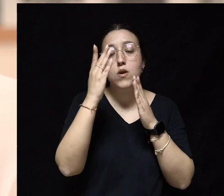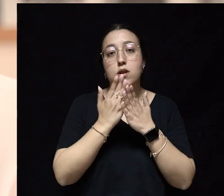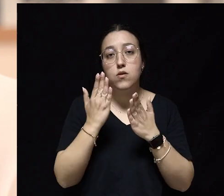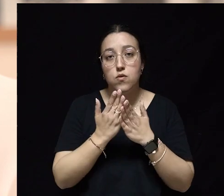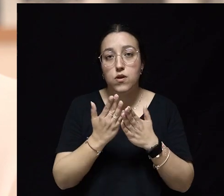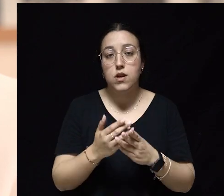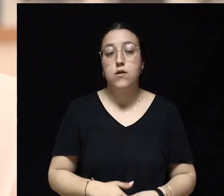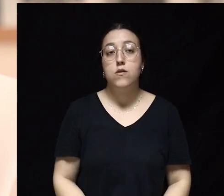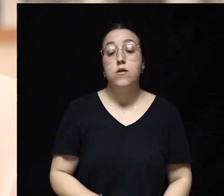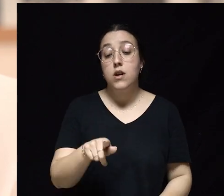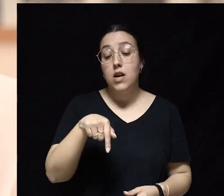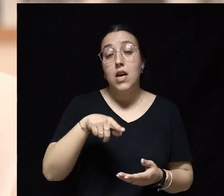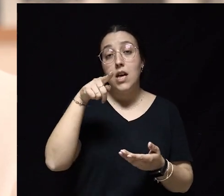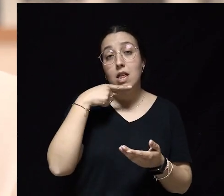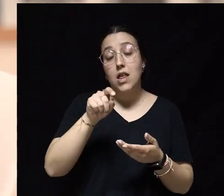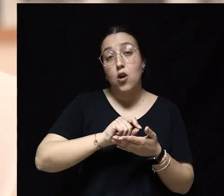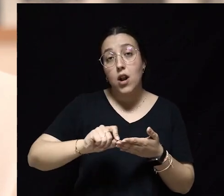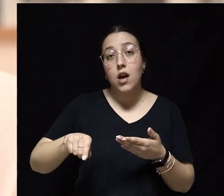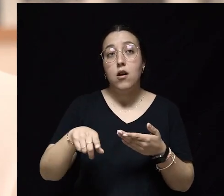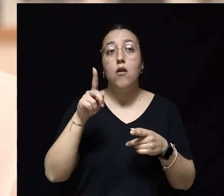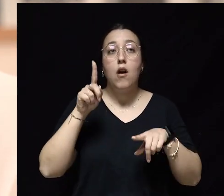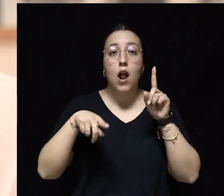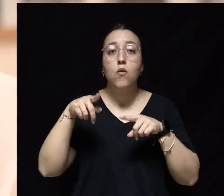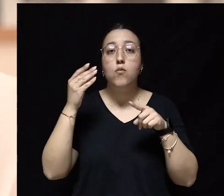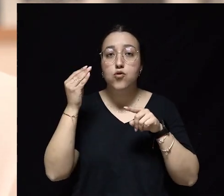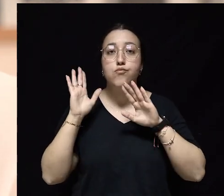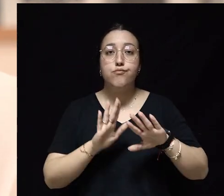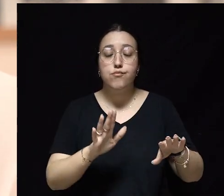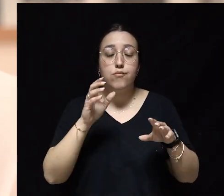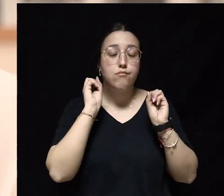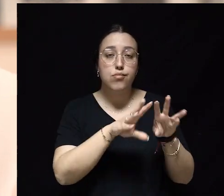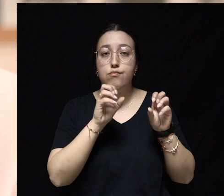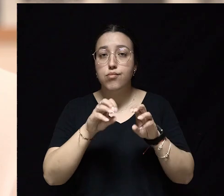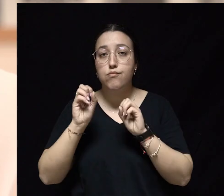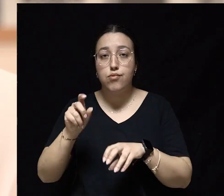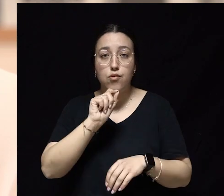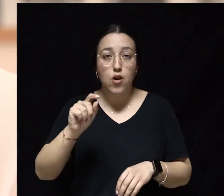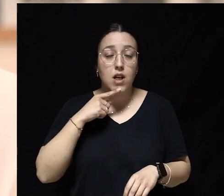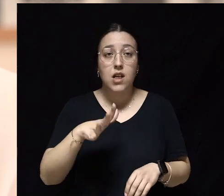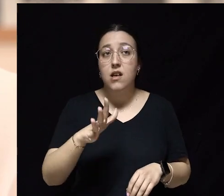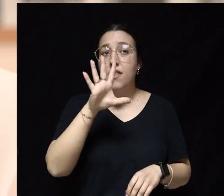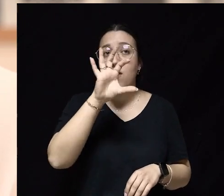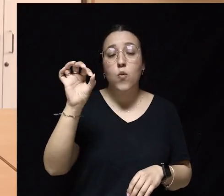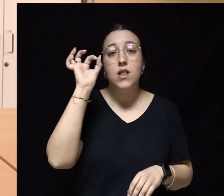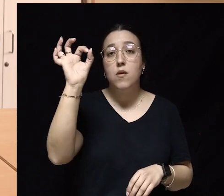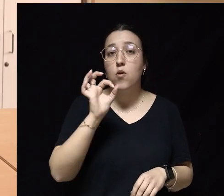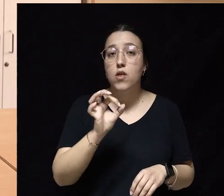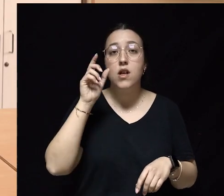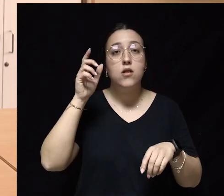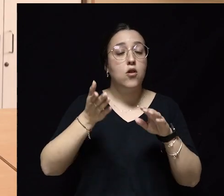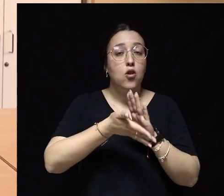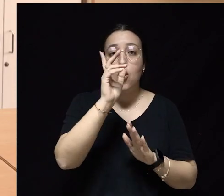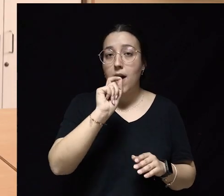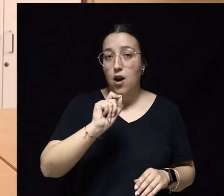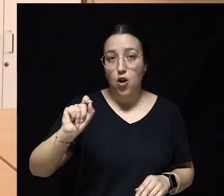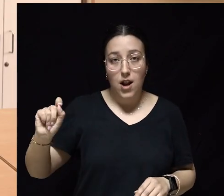hoy está pasando. En nuestro centro actualmente tenemos un absentismo diario de